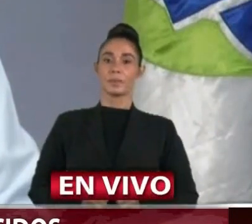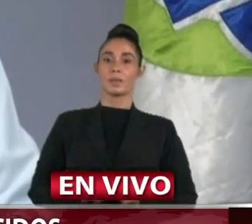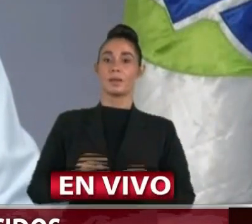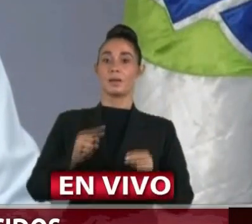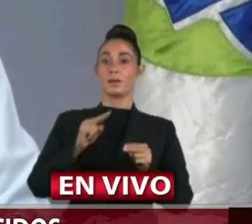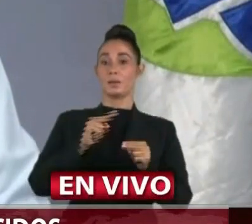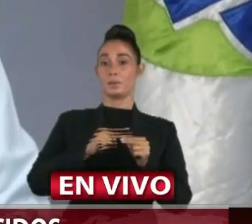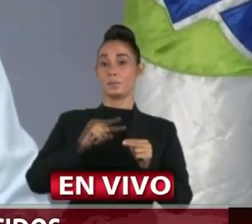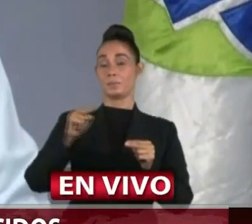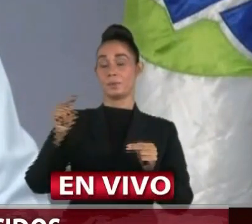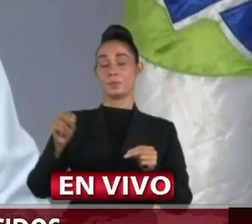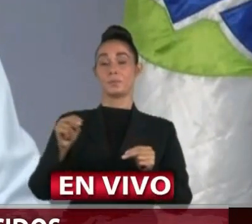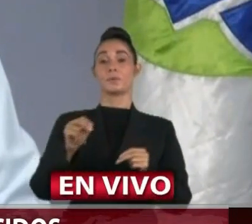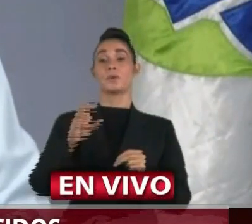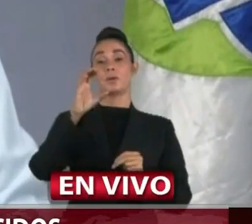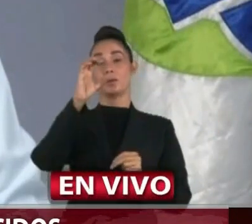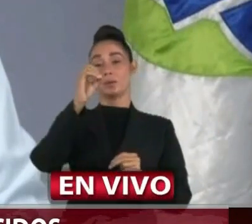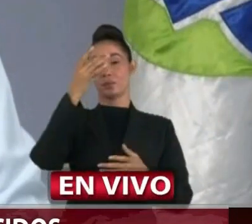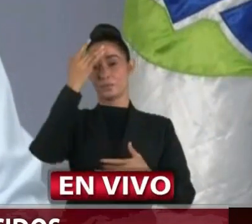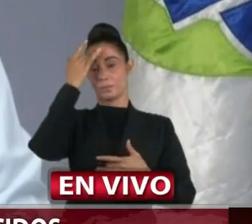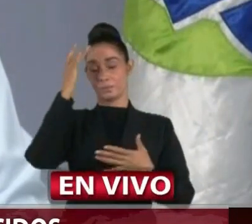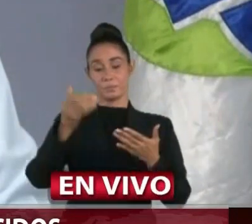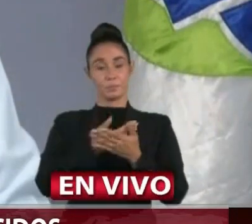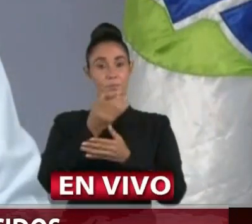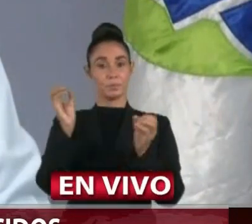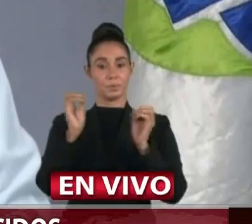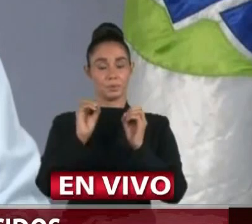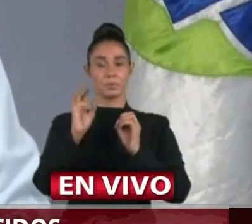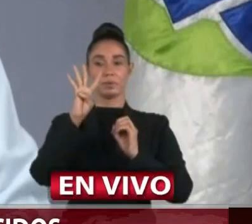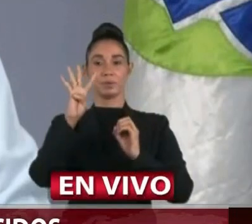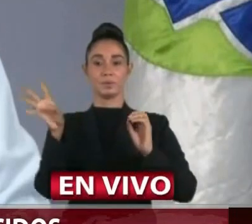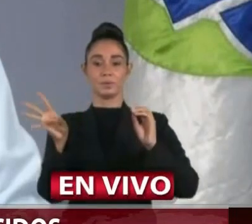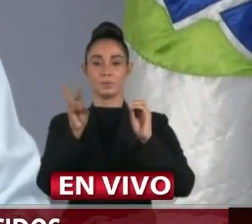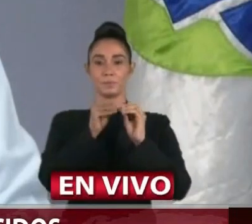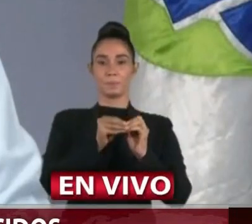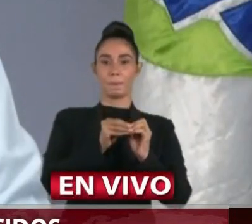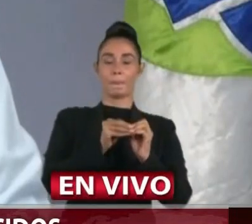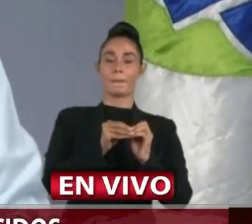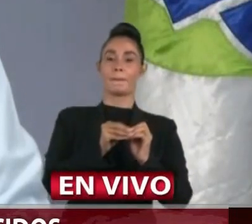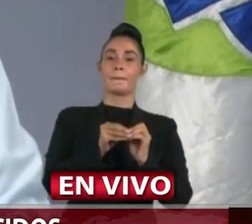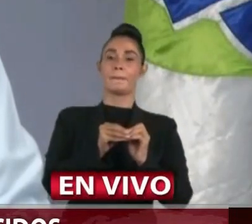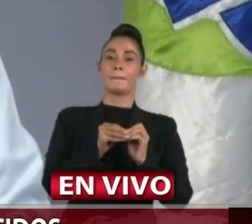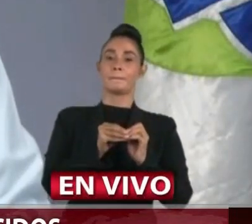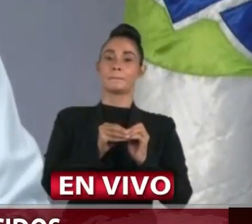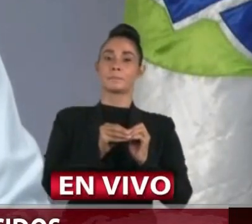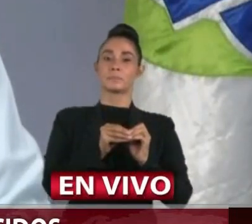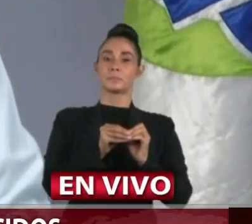Bahoruco, 0 casos nuevos, 4 acumulados,